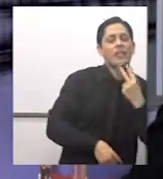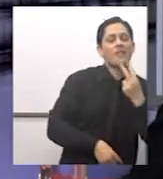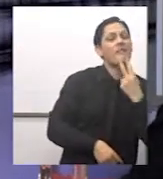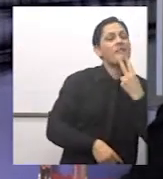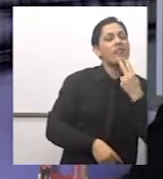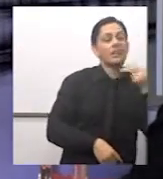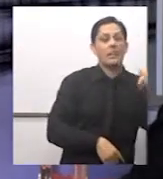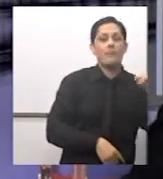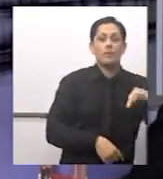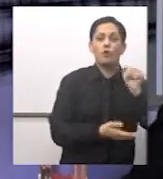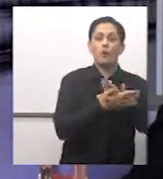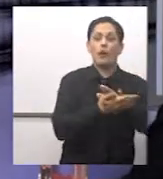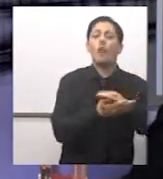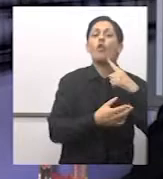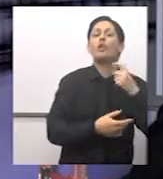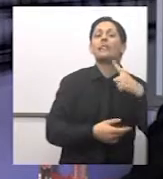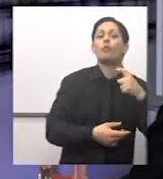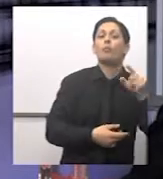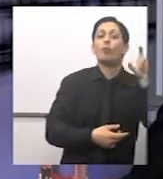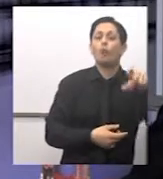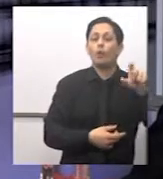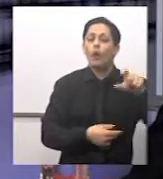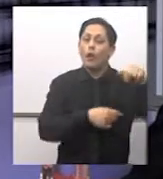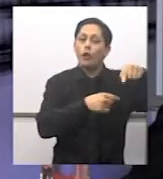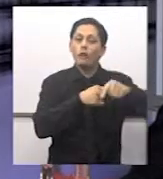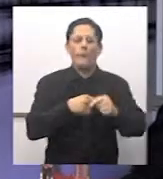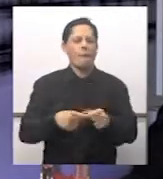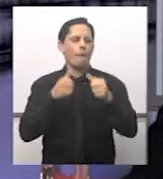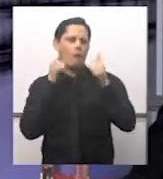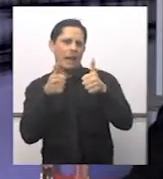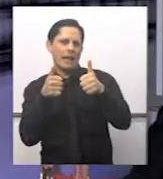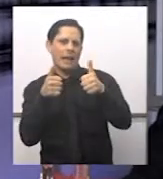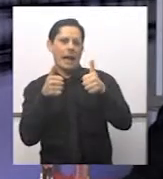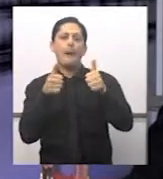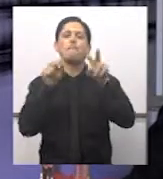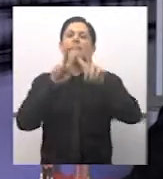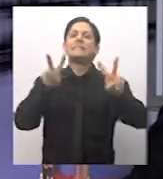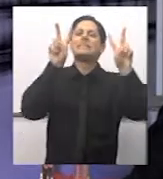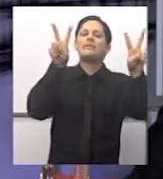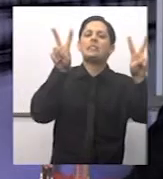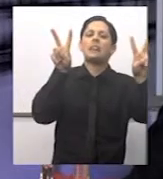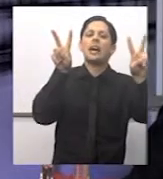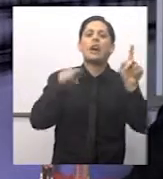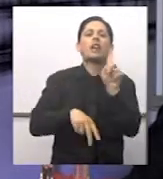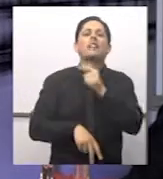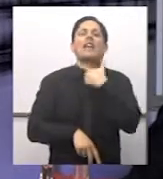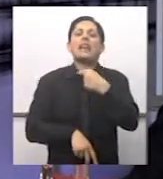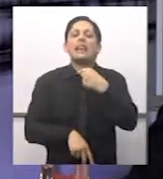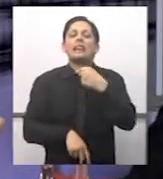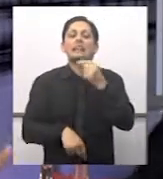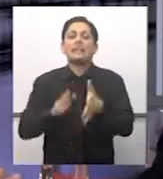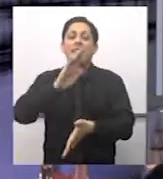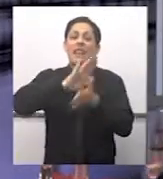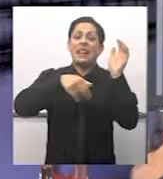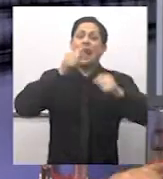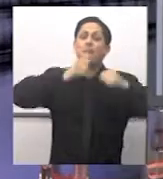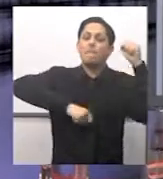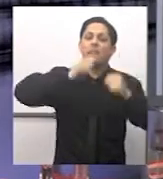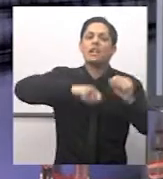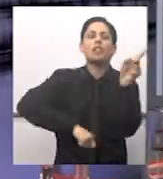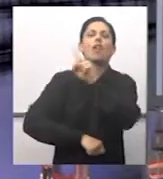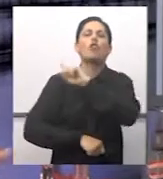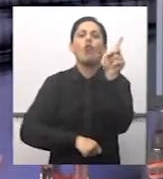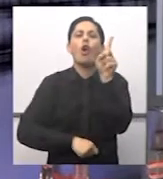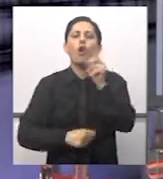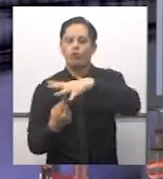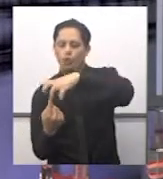son gente buena, pacífica y trabajadora. ¿Y qué es lo que quieren? Ni siquiera que se vaya la empresa, que no contaminen y